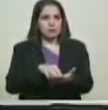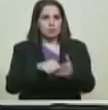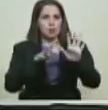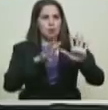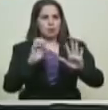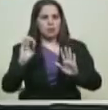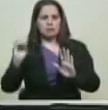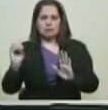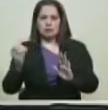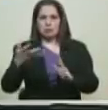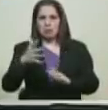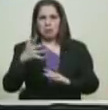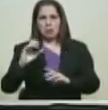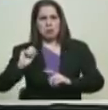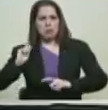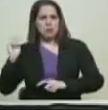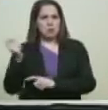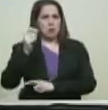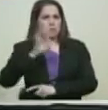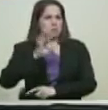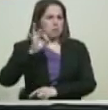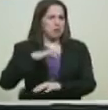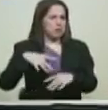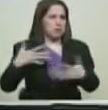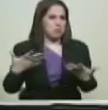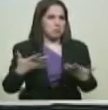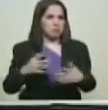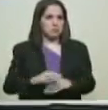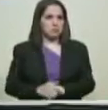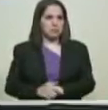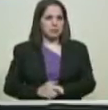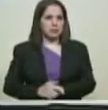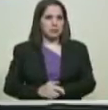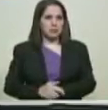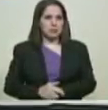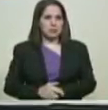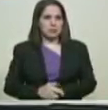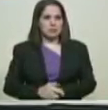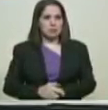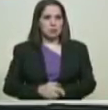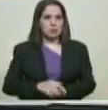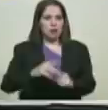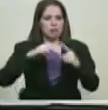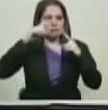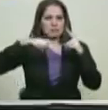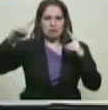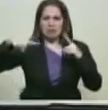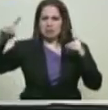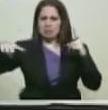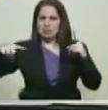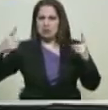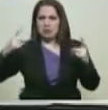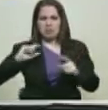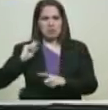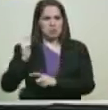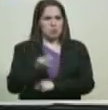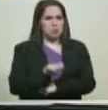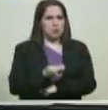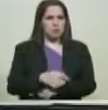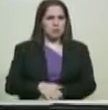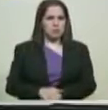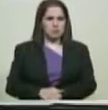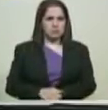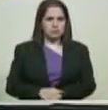menos, es el promedio en el béisbol. Es un tipo de estadística que se saca en el béisbol.